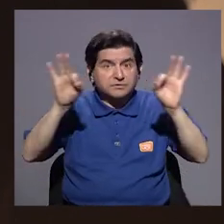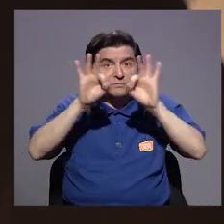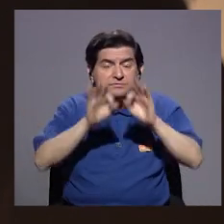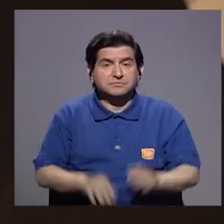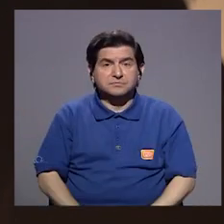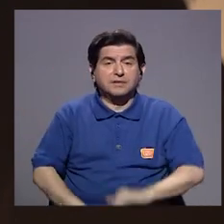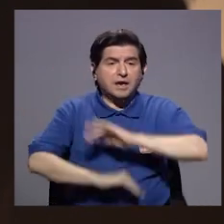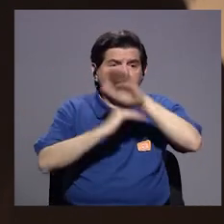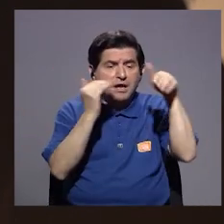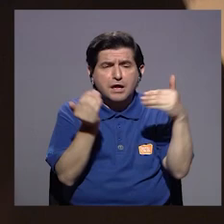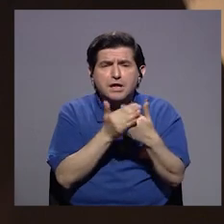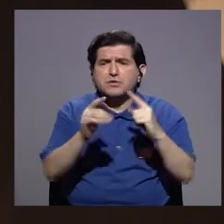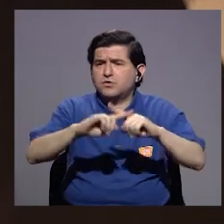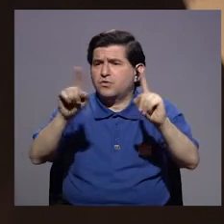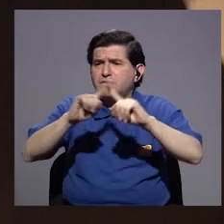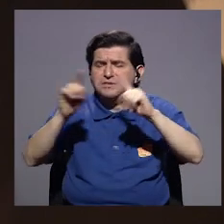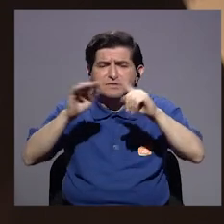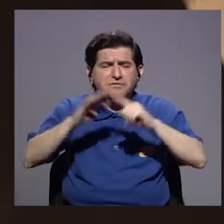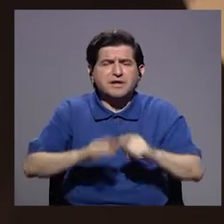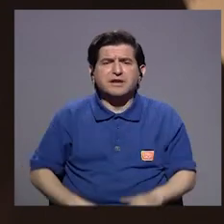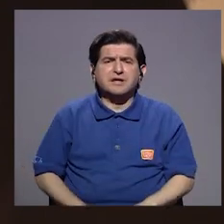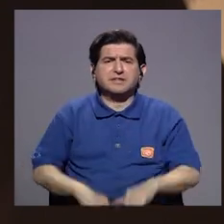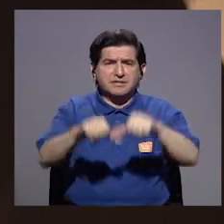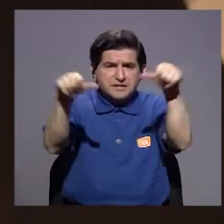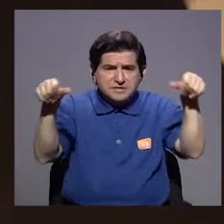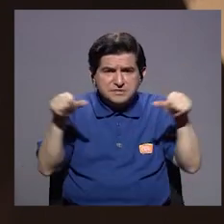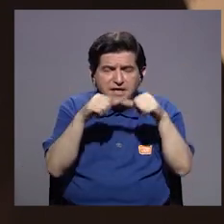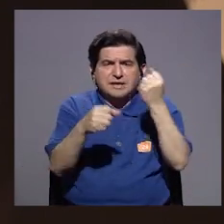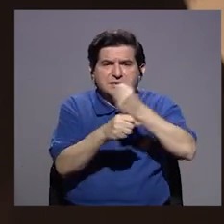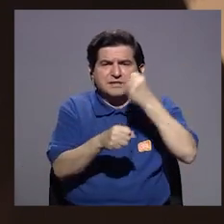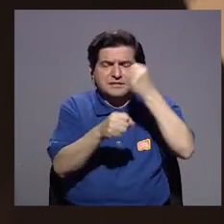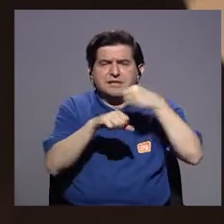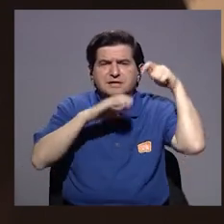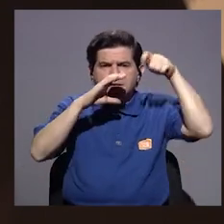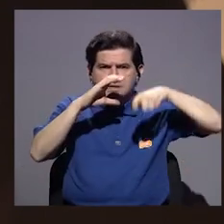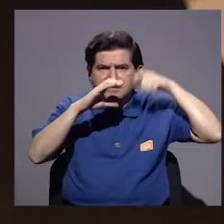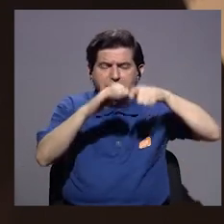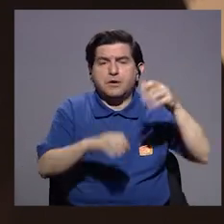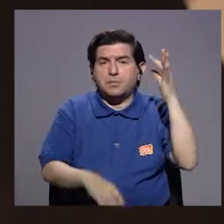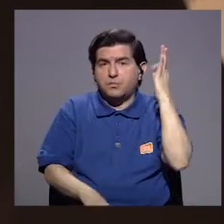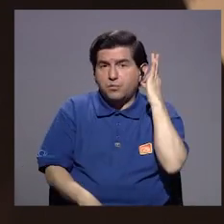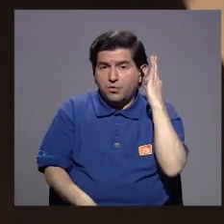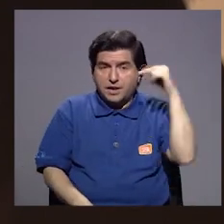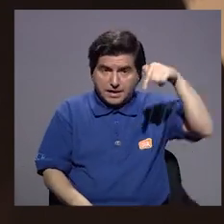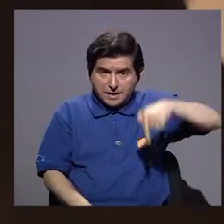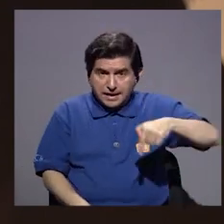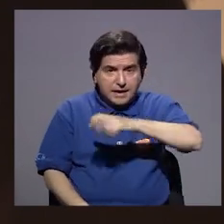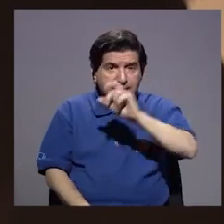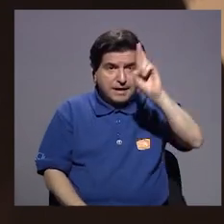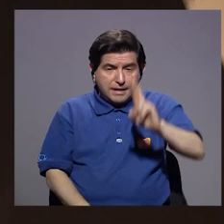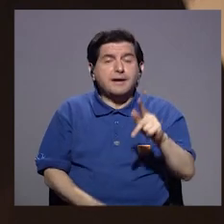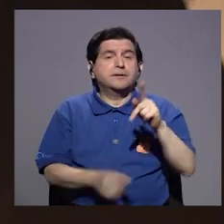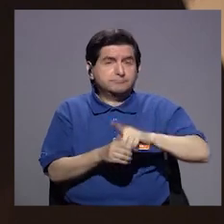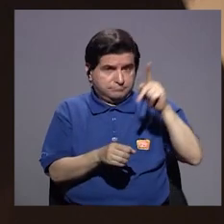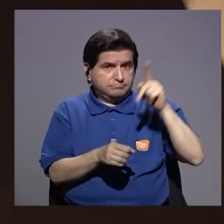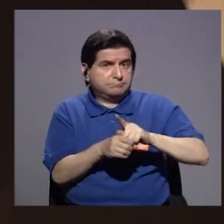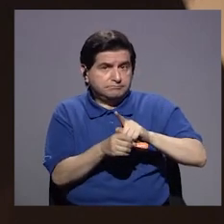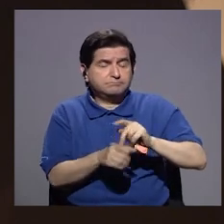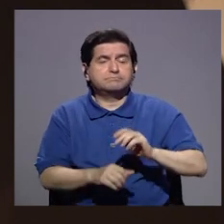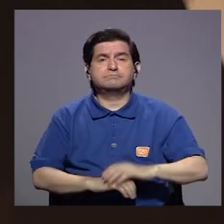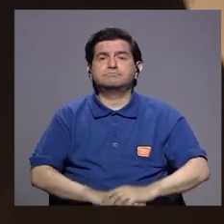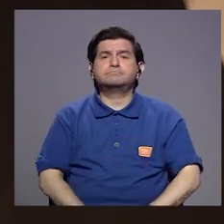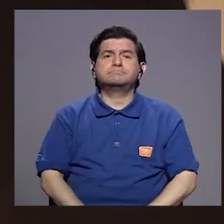Y en todos los apartados de lo que significa hacer cine, la mujer en Costa Rica está muy presente. Uh-huh. Así